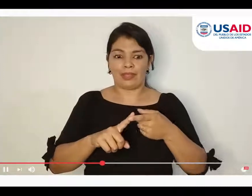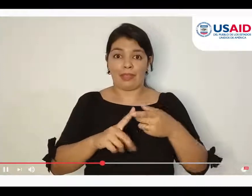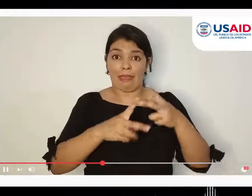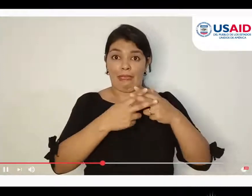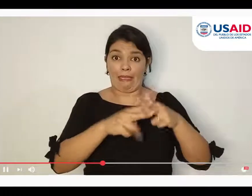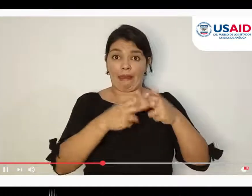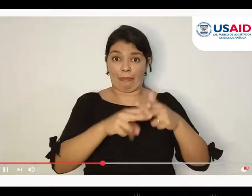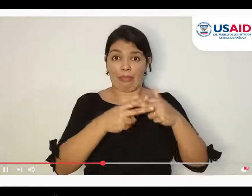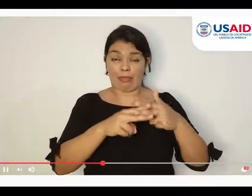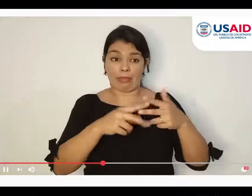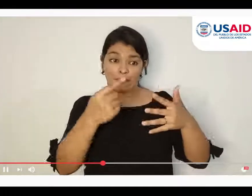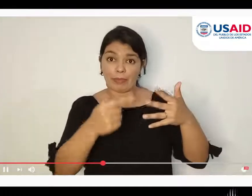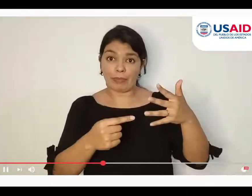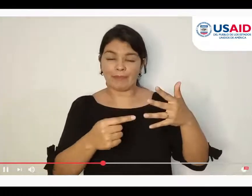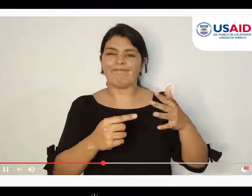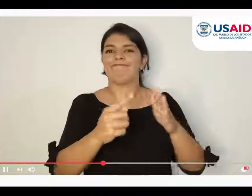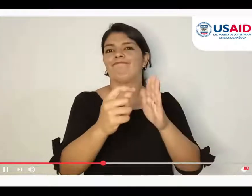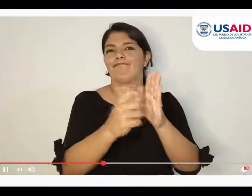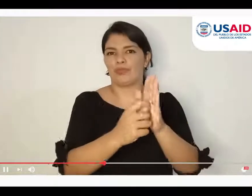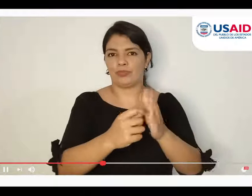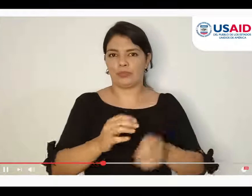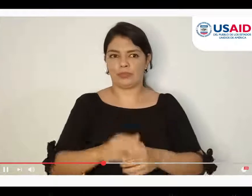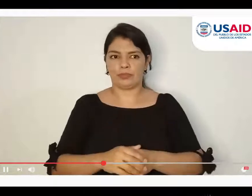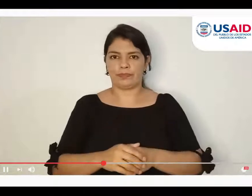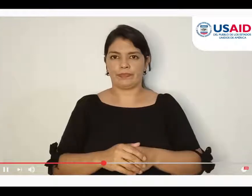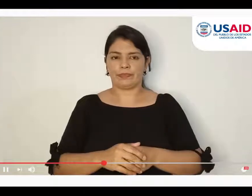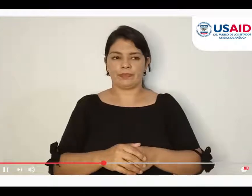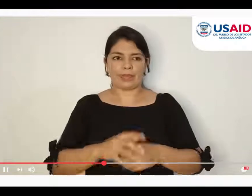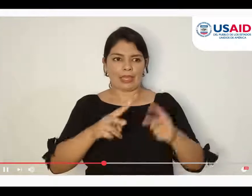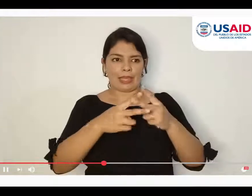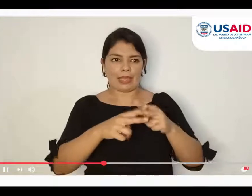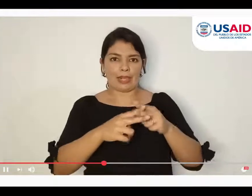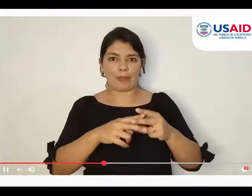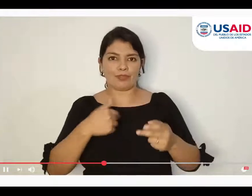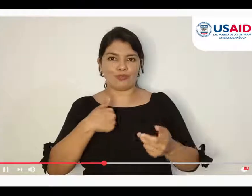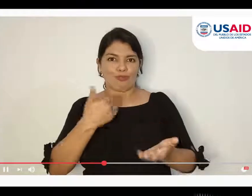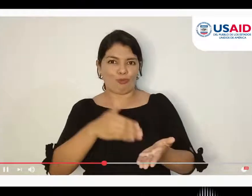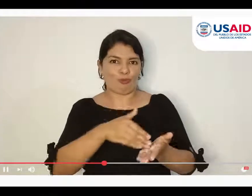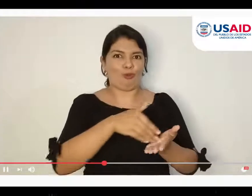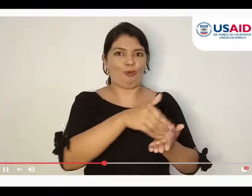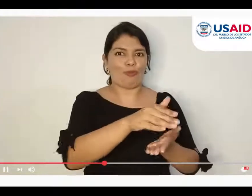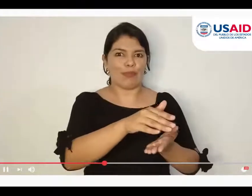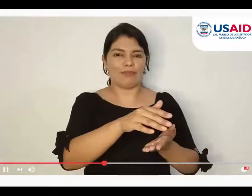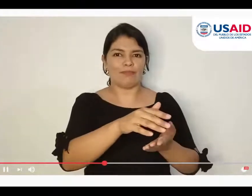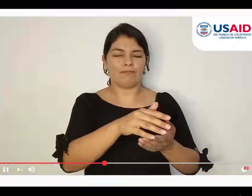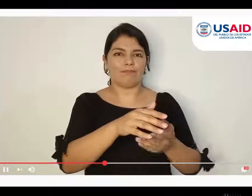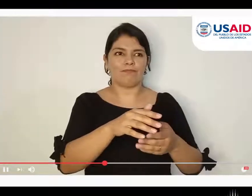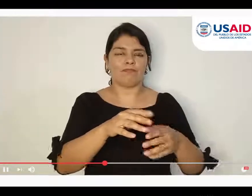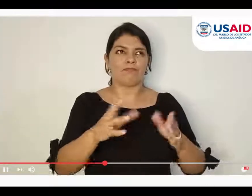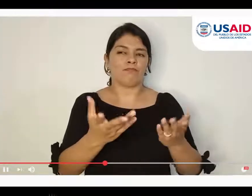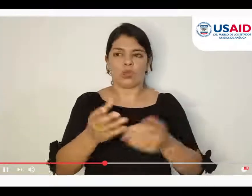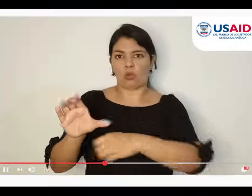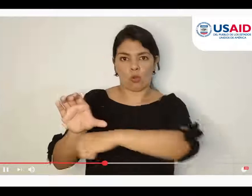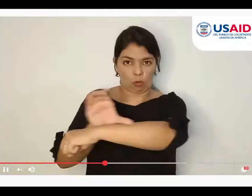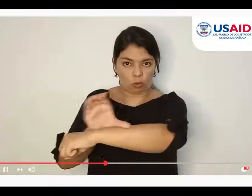pues también tienen sus propias limitantes. Acceder a estas herramientas, puesto que deben estar instaladas en computadores o